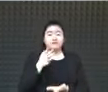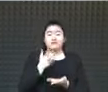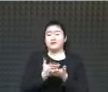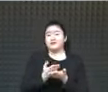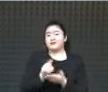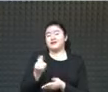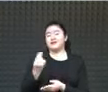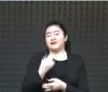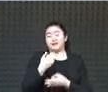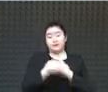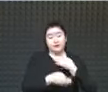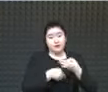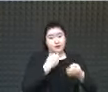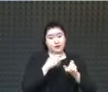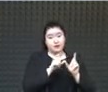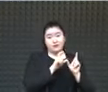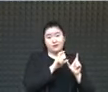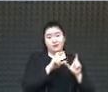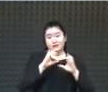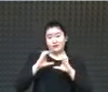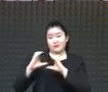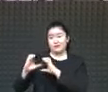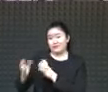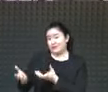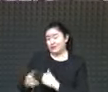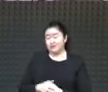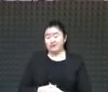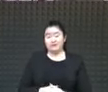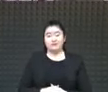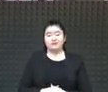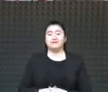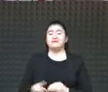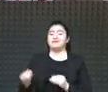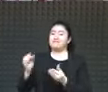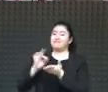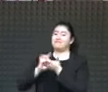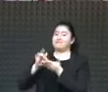seguirnos cuidando entre todos. Ok, muchas gracias, doctora.